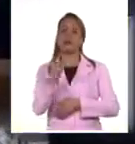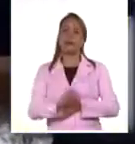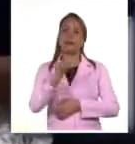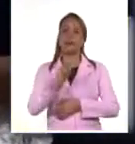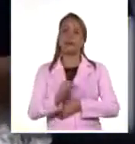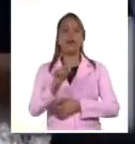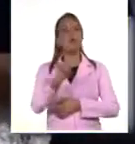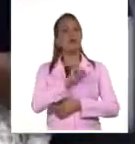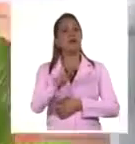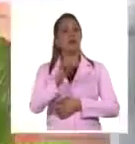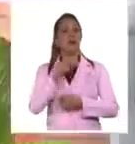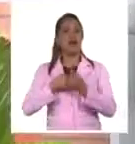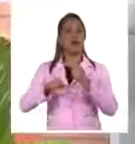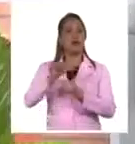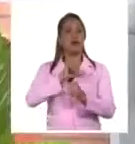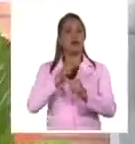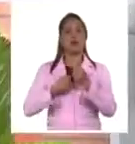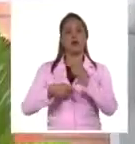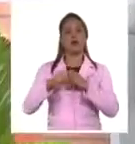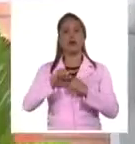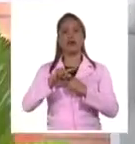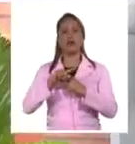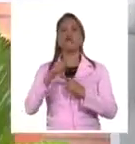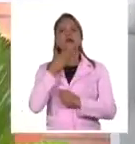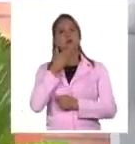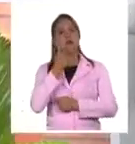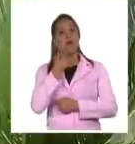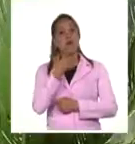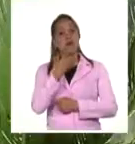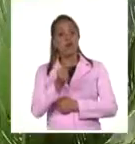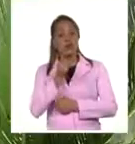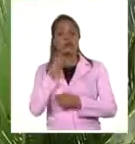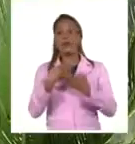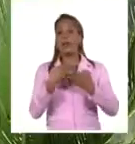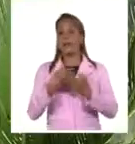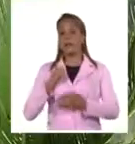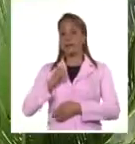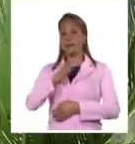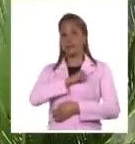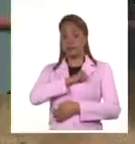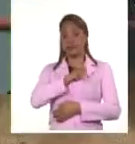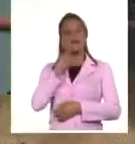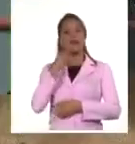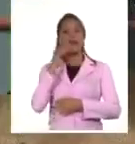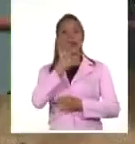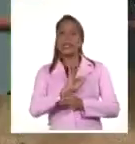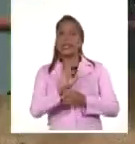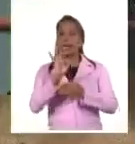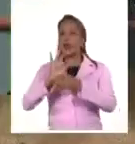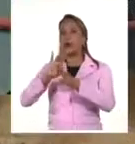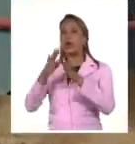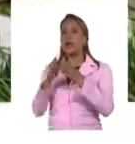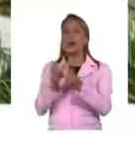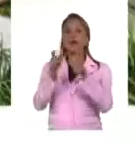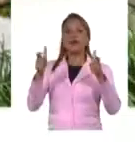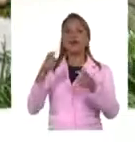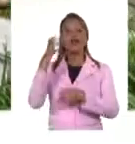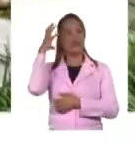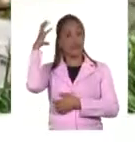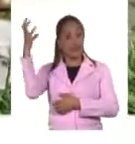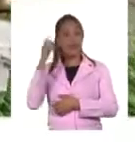también a la inversa. Con buen gusto, una empresa privada decora o diseña a petición de sus clientes de mayoría estatal.